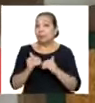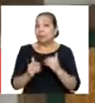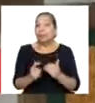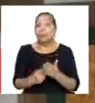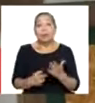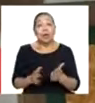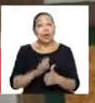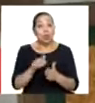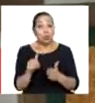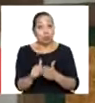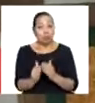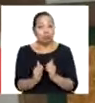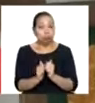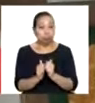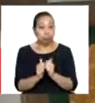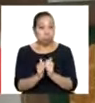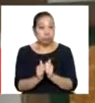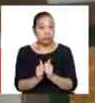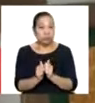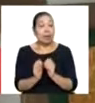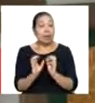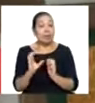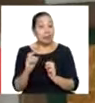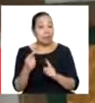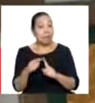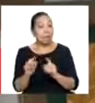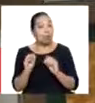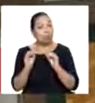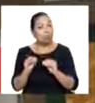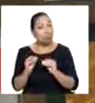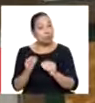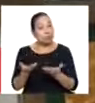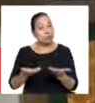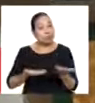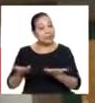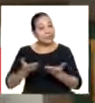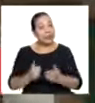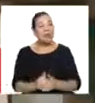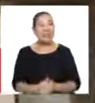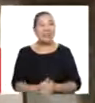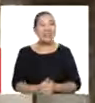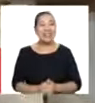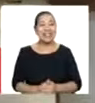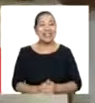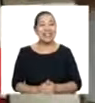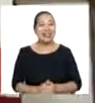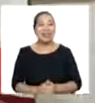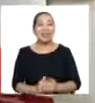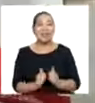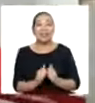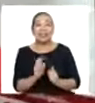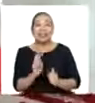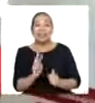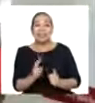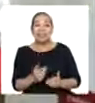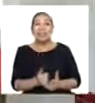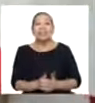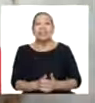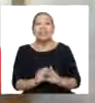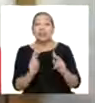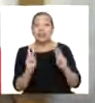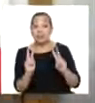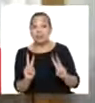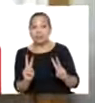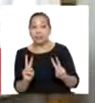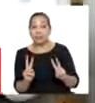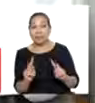creciendo. Entonces, en todo ese acompañamiento, el CITE va a estar a su lado para poderle dar los servicios. Correcto, señor Gino Caturini, si me puede acompañar por aquí las imágenes